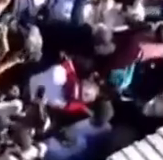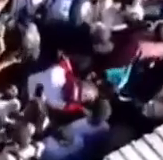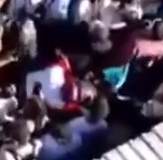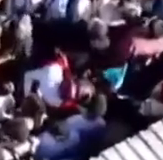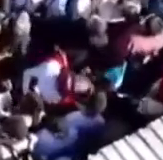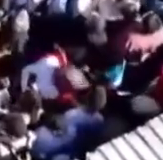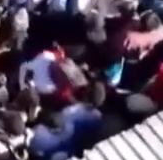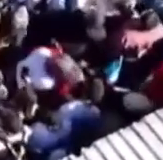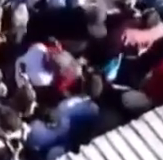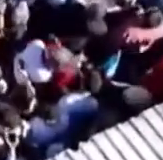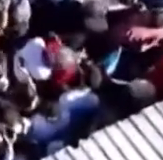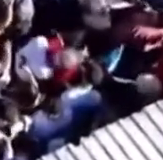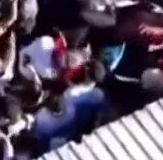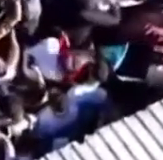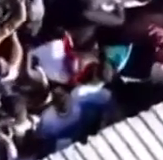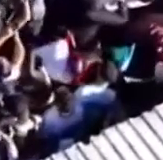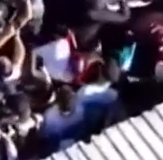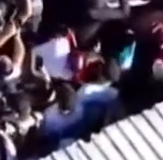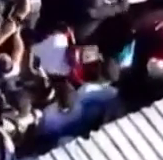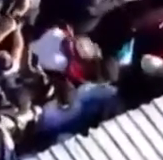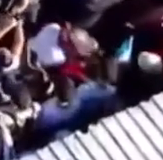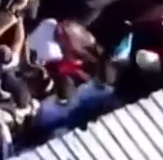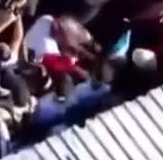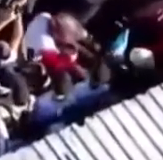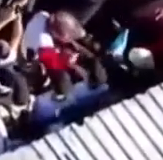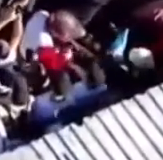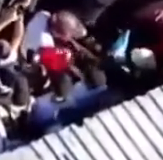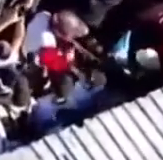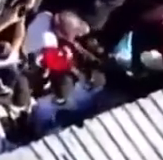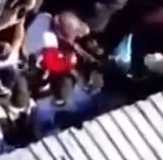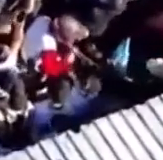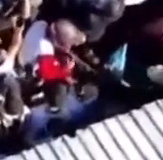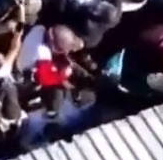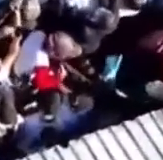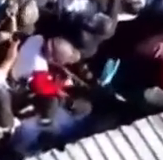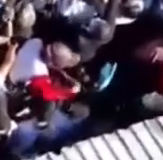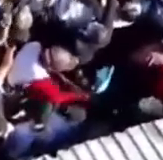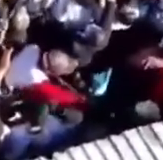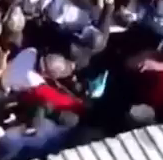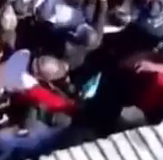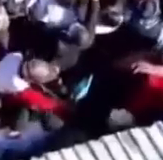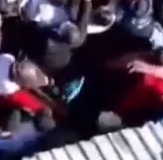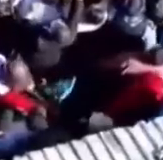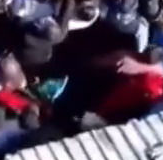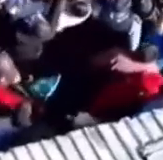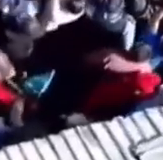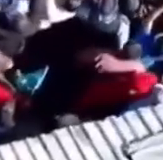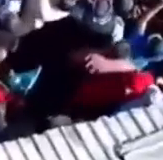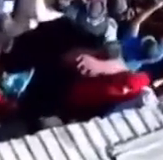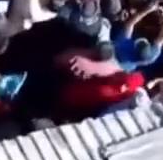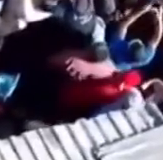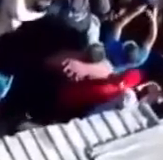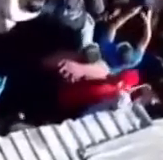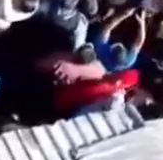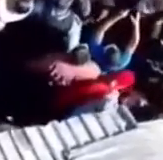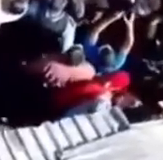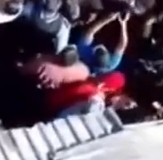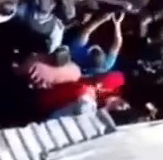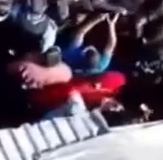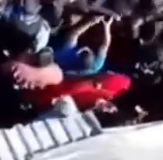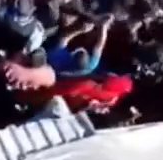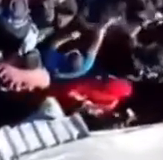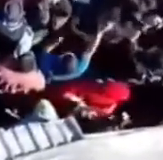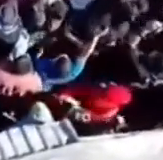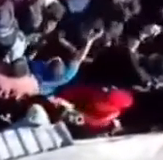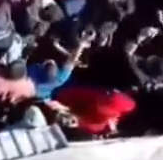ha jurado este jueves como la nueva presidenta de su país, convirtiéndose en la primera mujer de Honduras en llegar a la